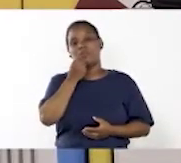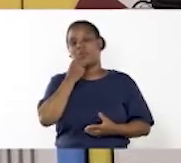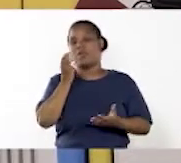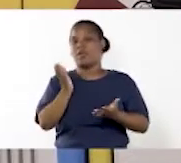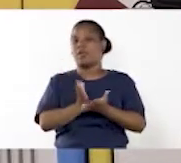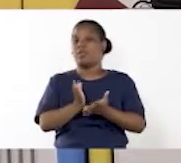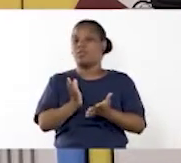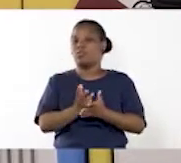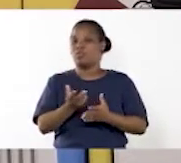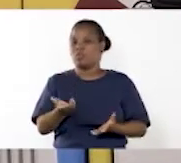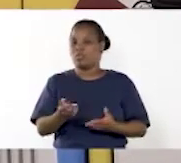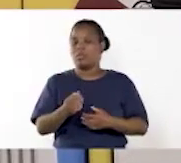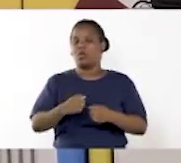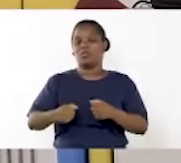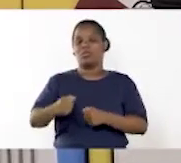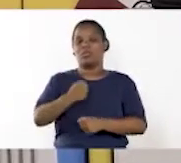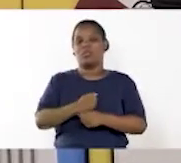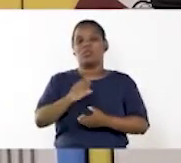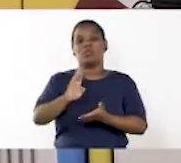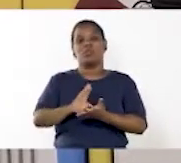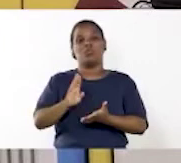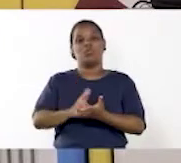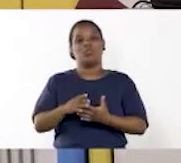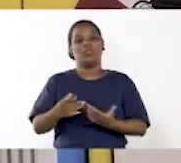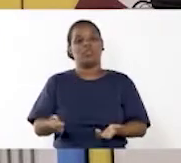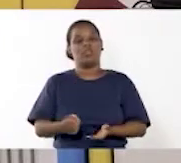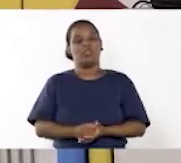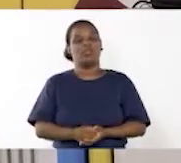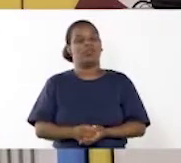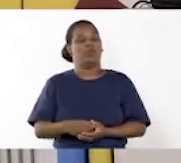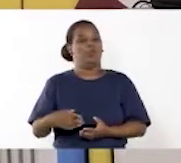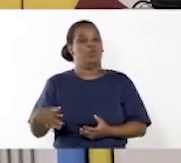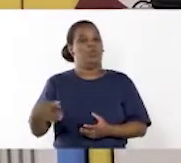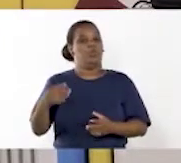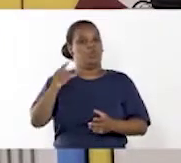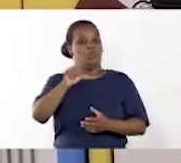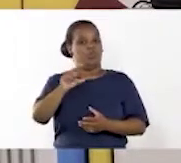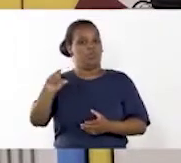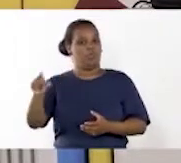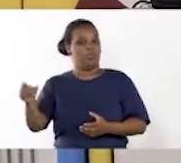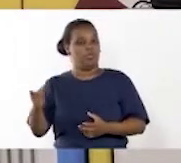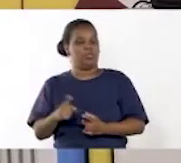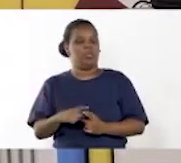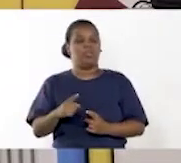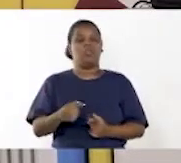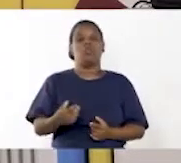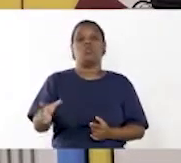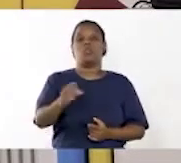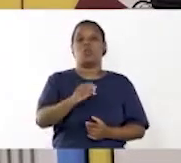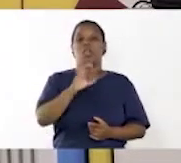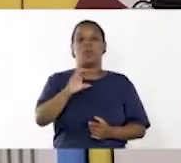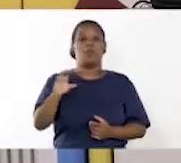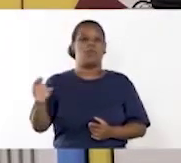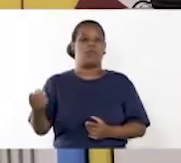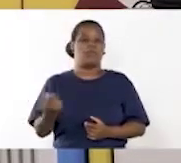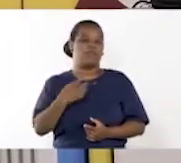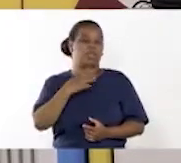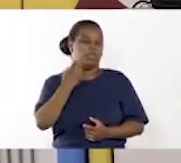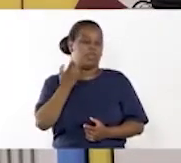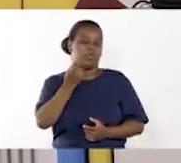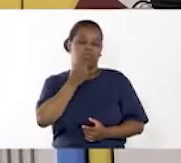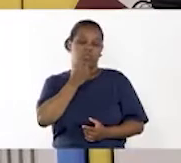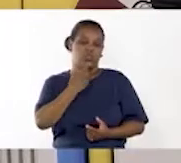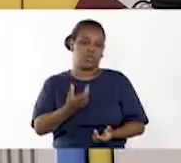estudiar utilizando sus libros de textos, utilizando todas las bibliografías que les sea posible, para que su